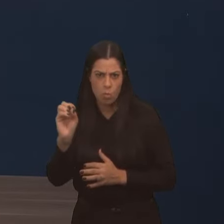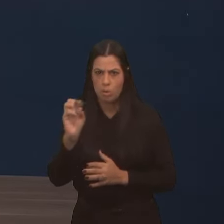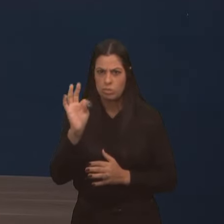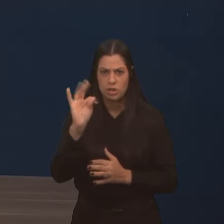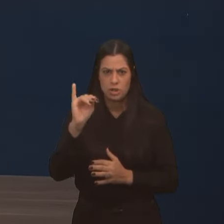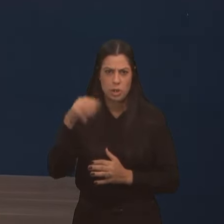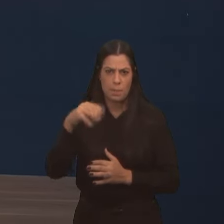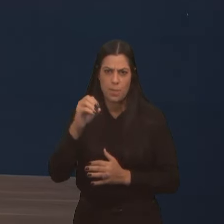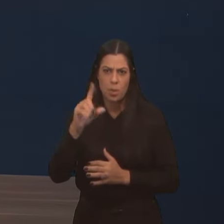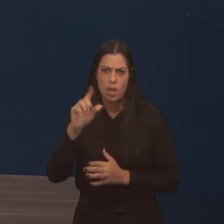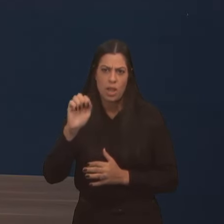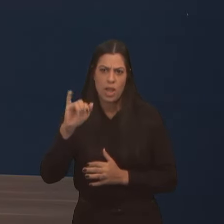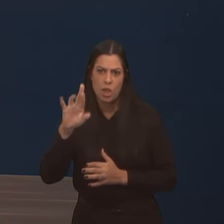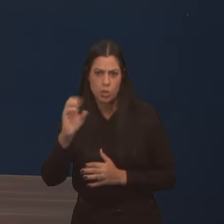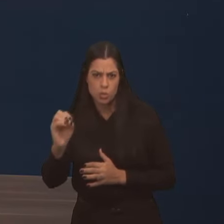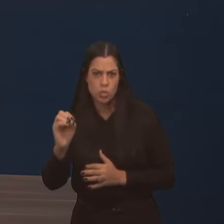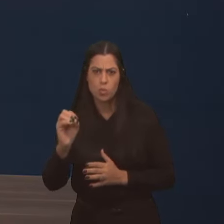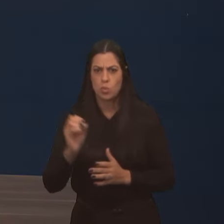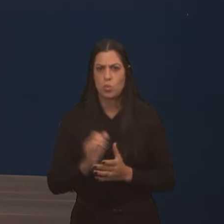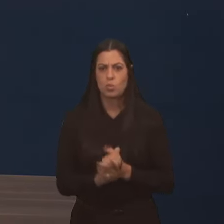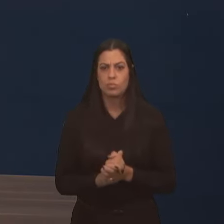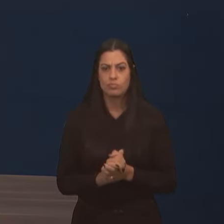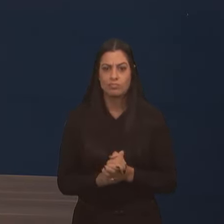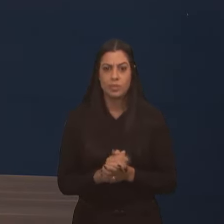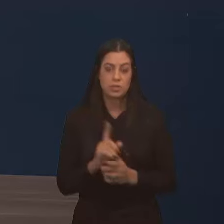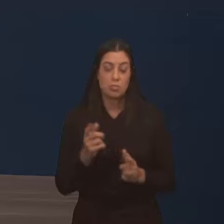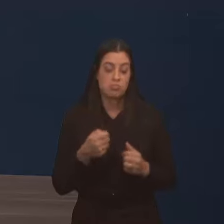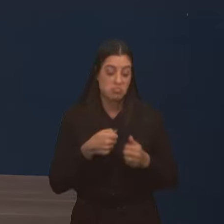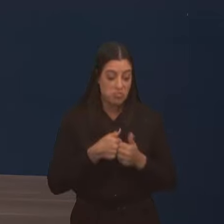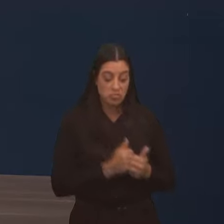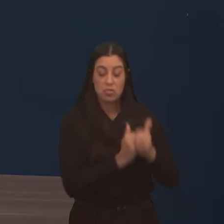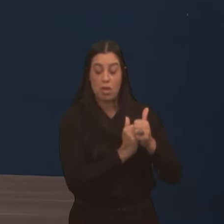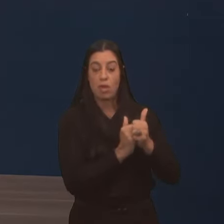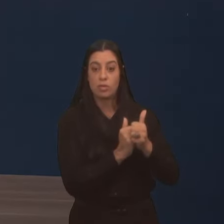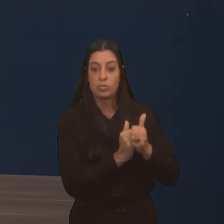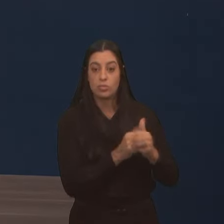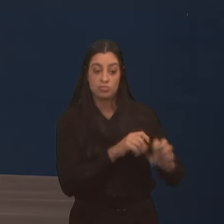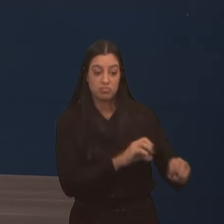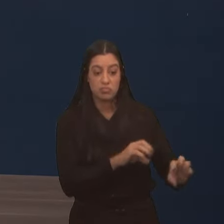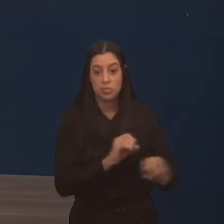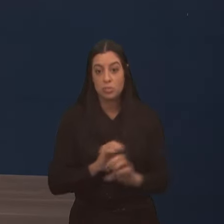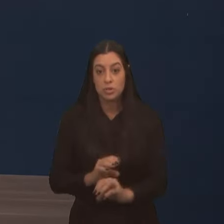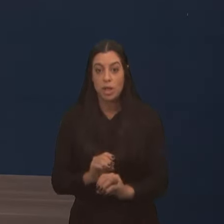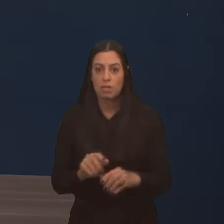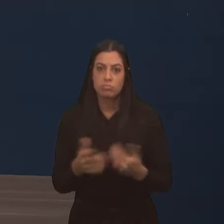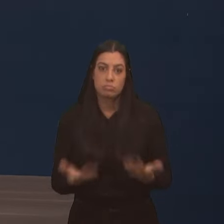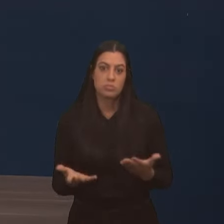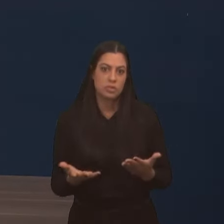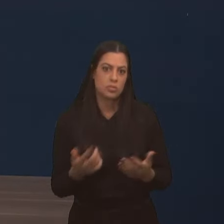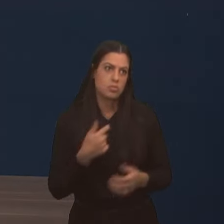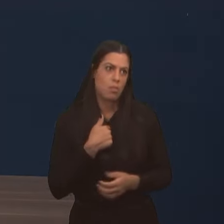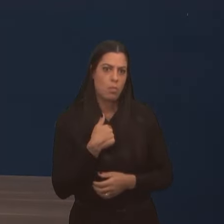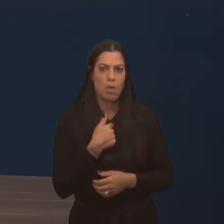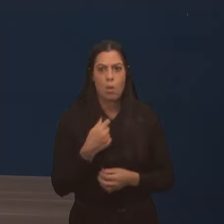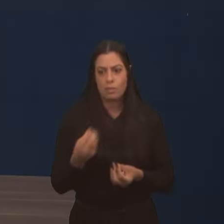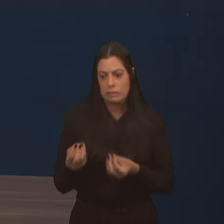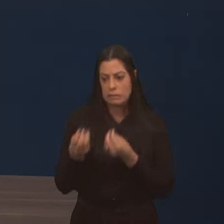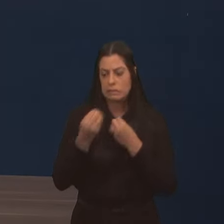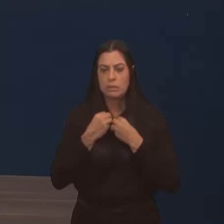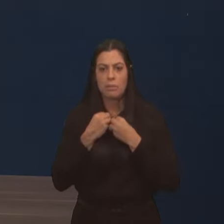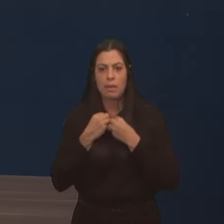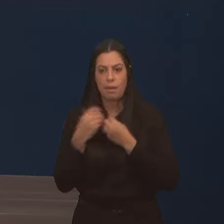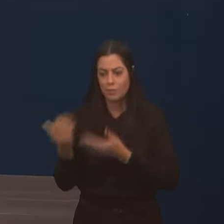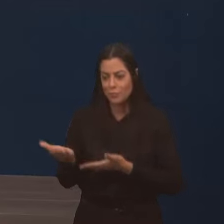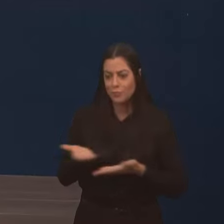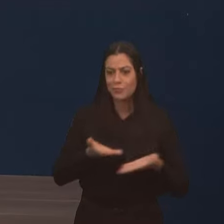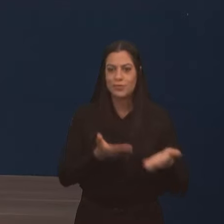timoneiro, como se dice en portugués. Entonces, los derechos fundamentales son muy importantes. Por eso que cuando yo recibí